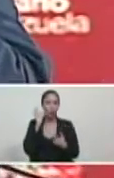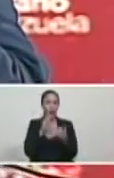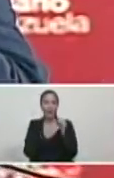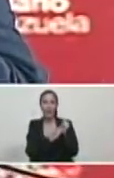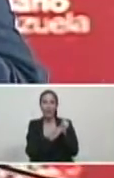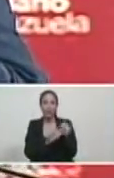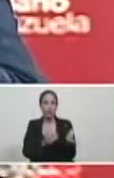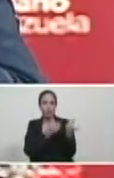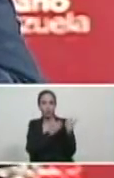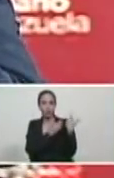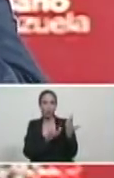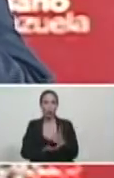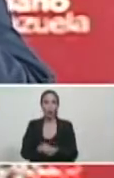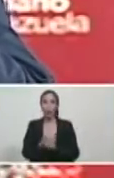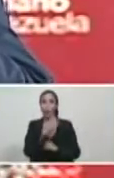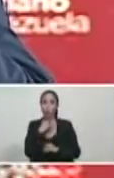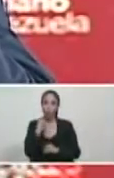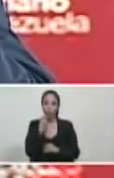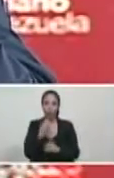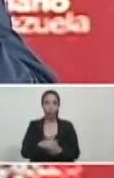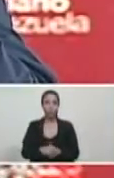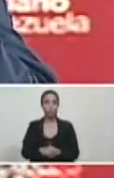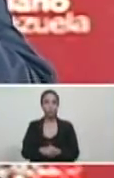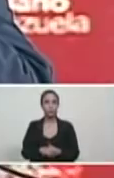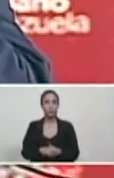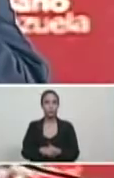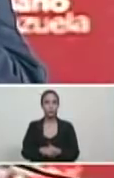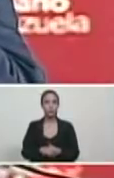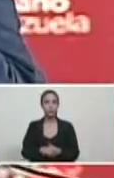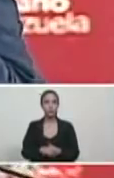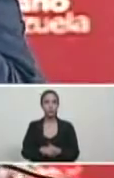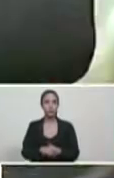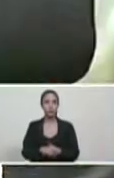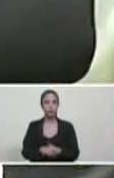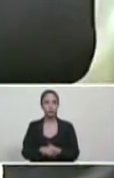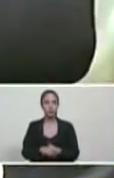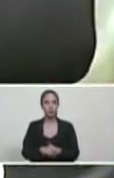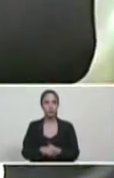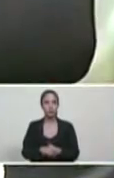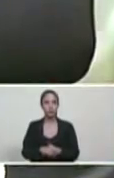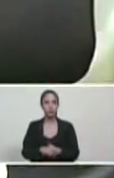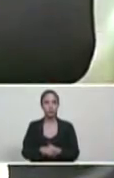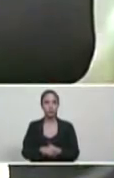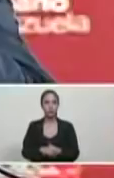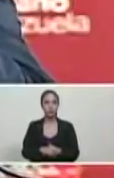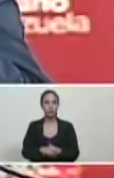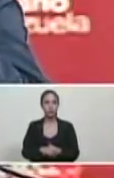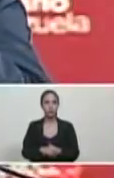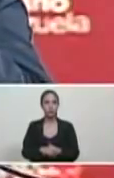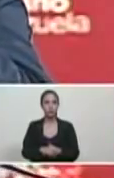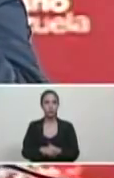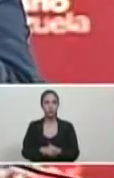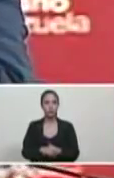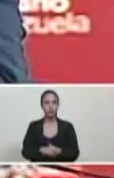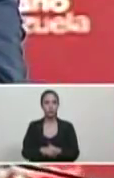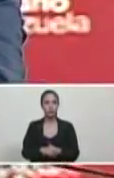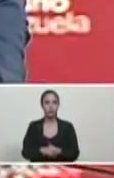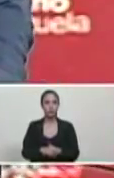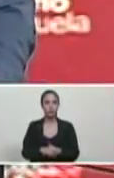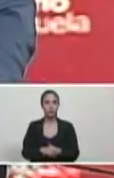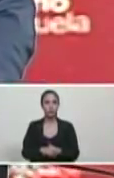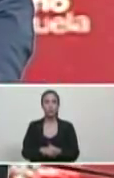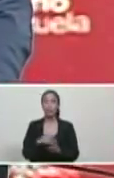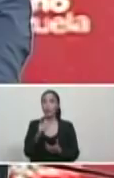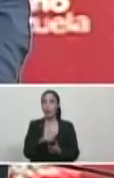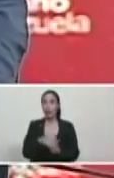Y debo de también, permítame, agradecer porque el Movimiento de la Paz y el Movimiento por la Vida en Yaracuy